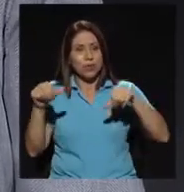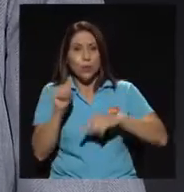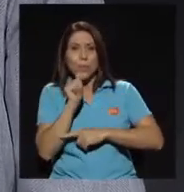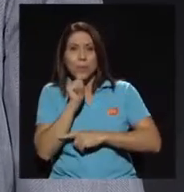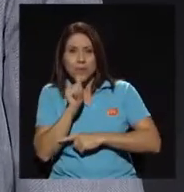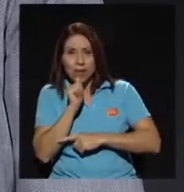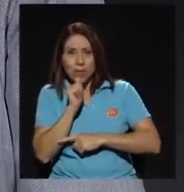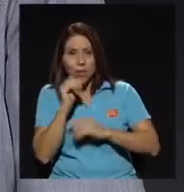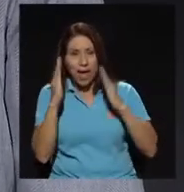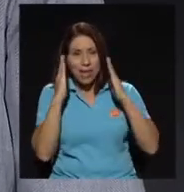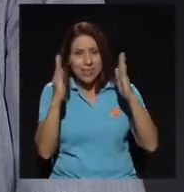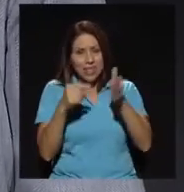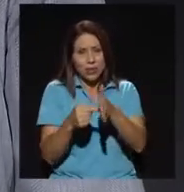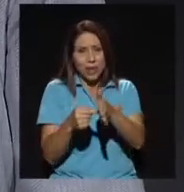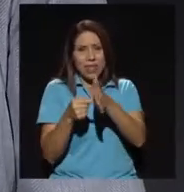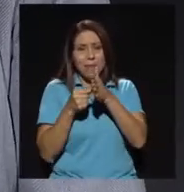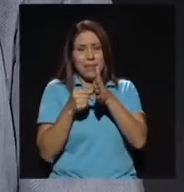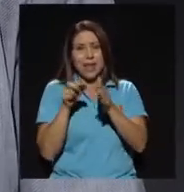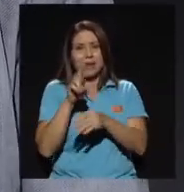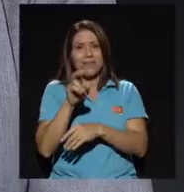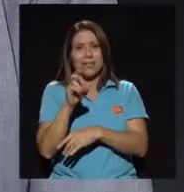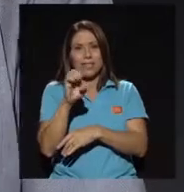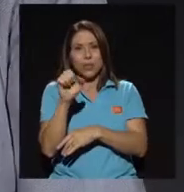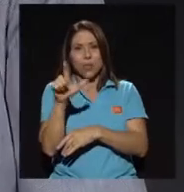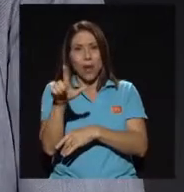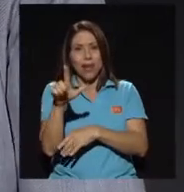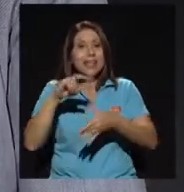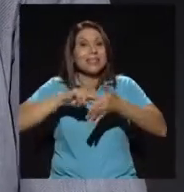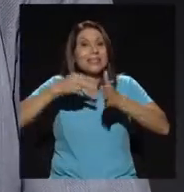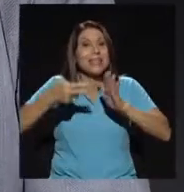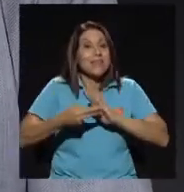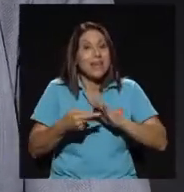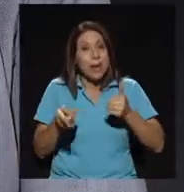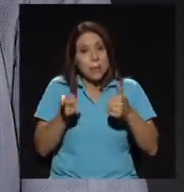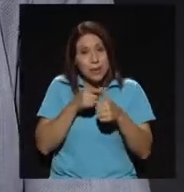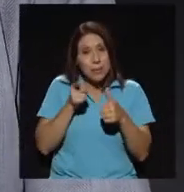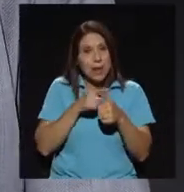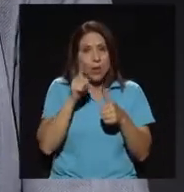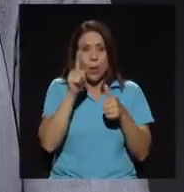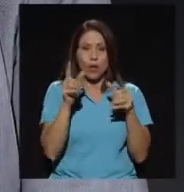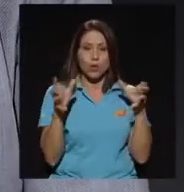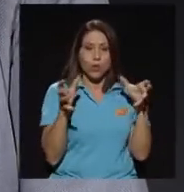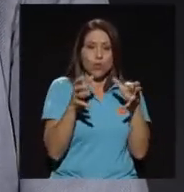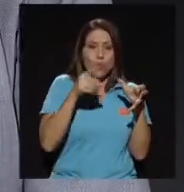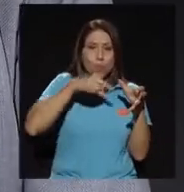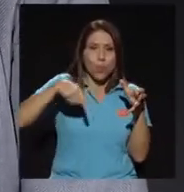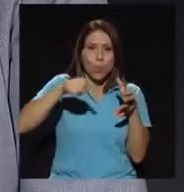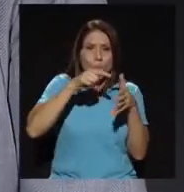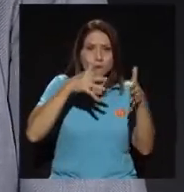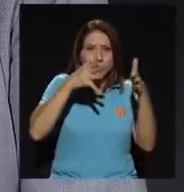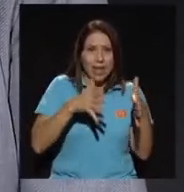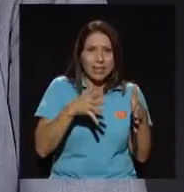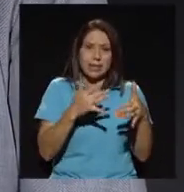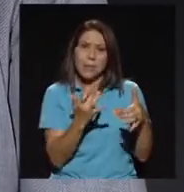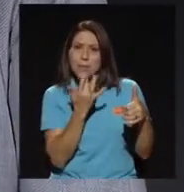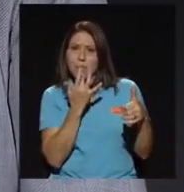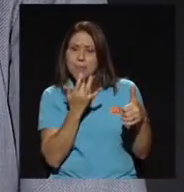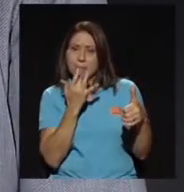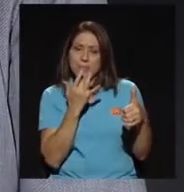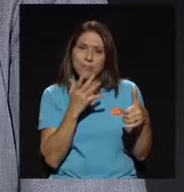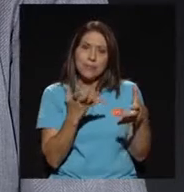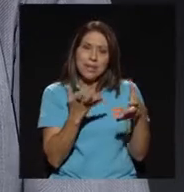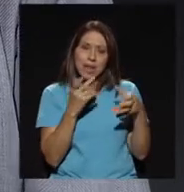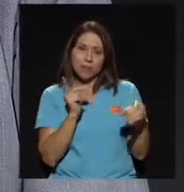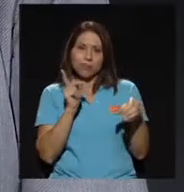que llamaríamos en economía. Es decir, hay como una primera ronda de colocación de estudiantes que primordialmente escogen participar en